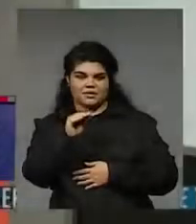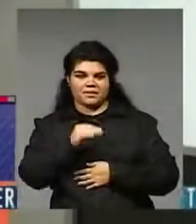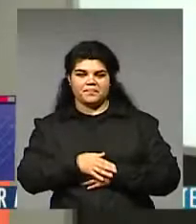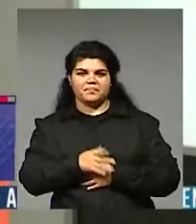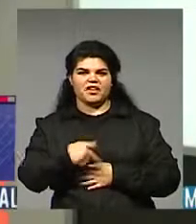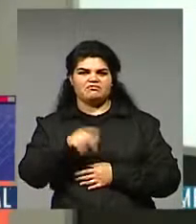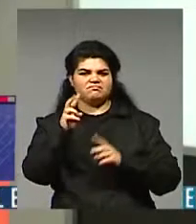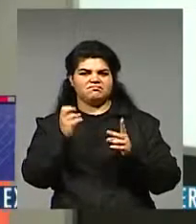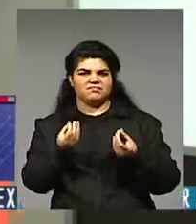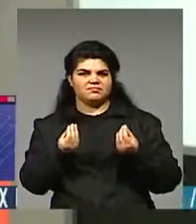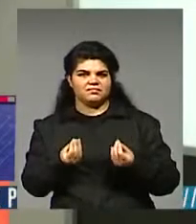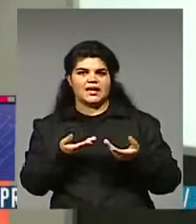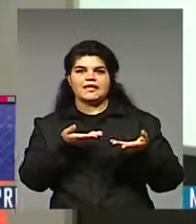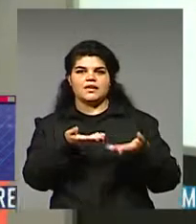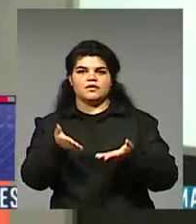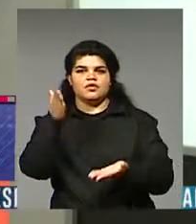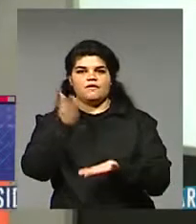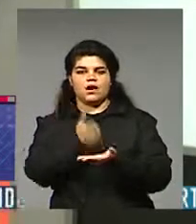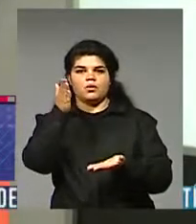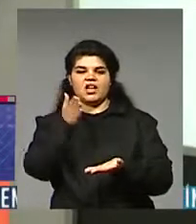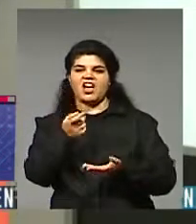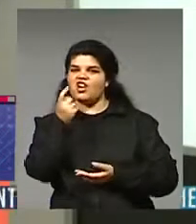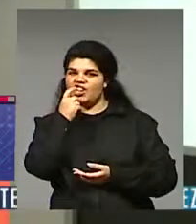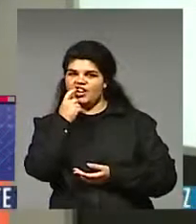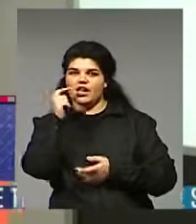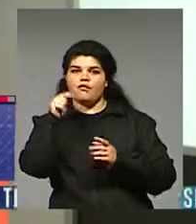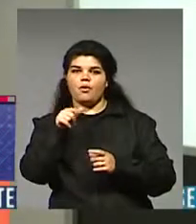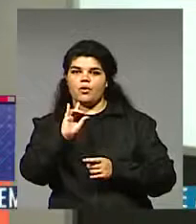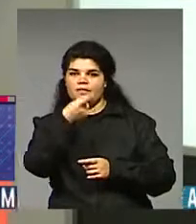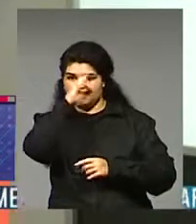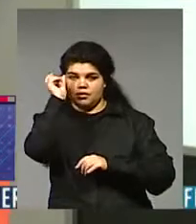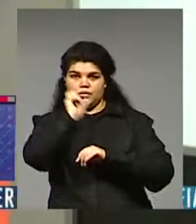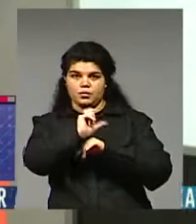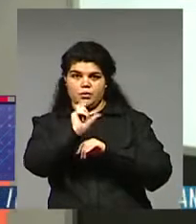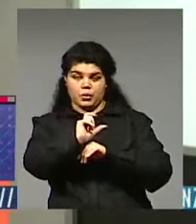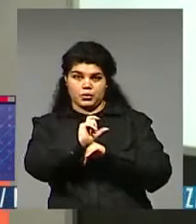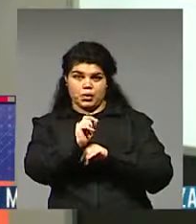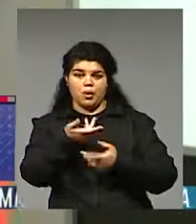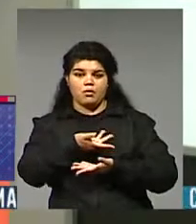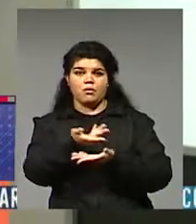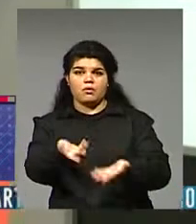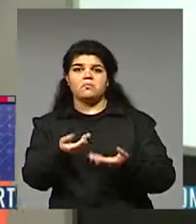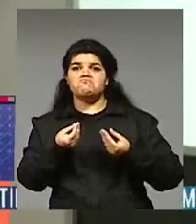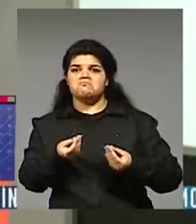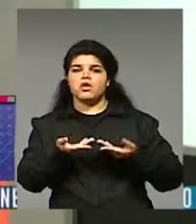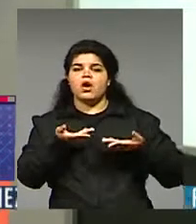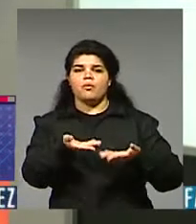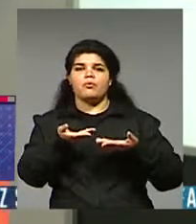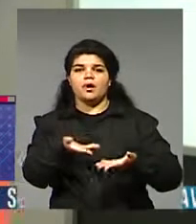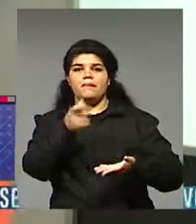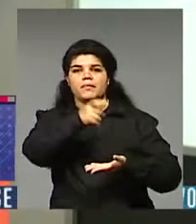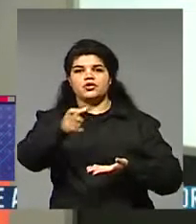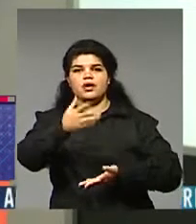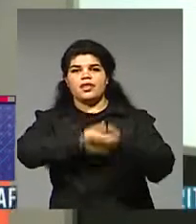Y ahora vamos a hablar de un servicio que brinda la Facultad de Odontología de la Universidad Nacional de Cuyo, destinado a la atención odontológica de personas